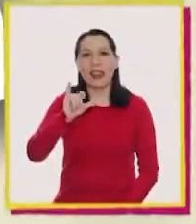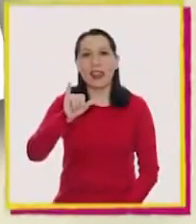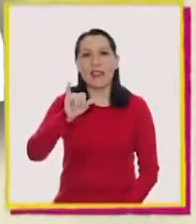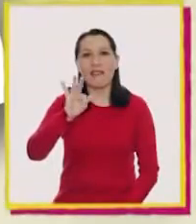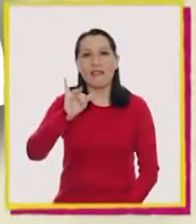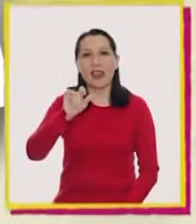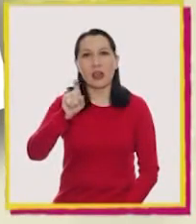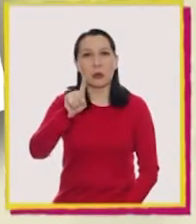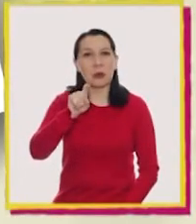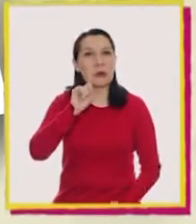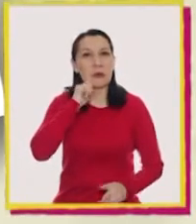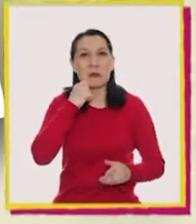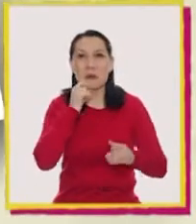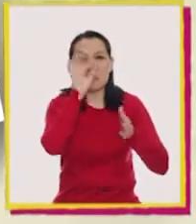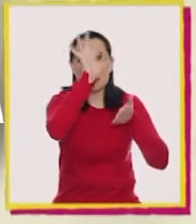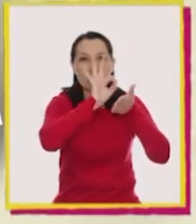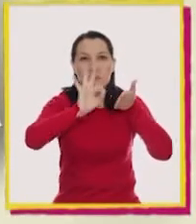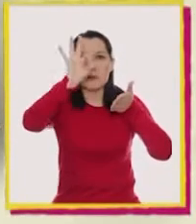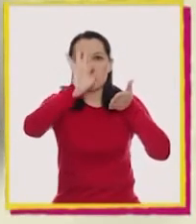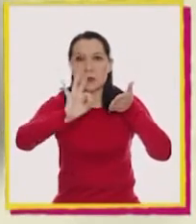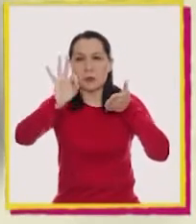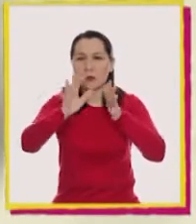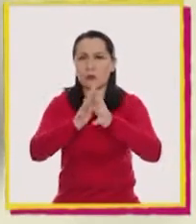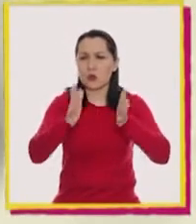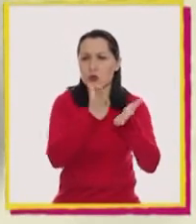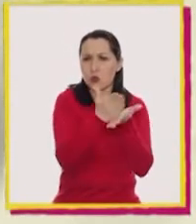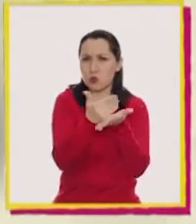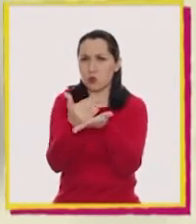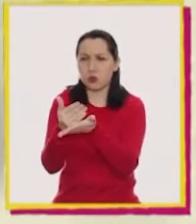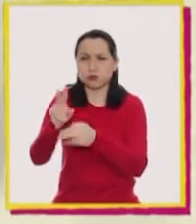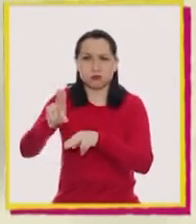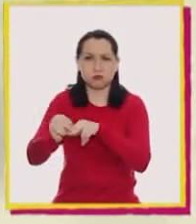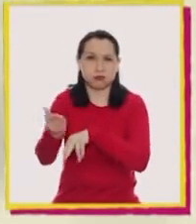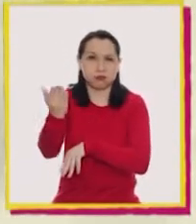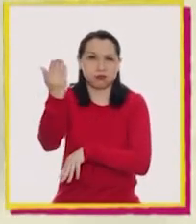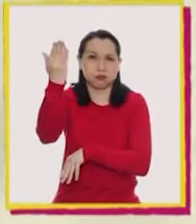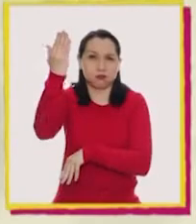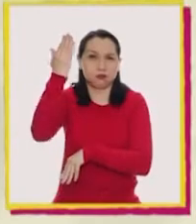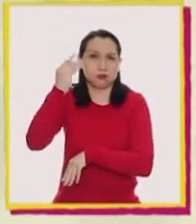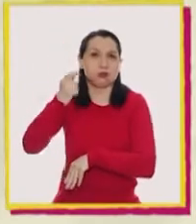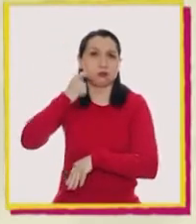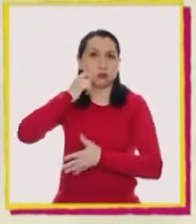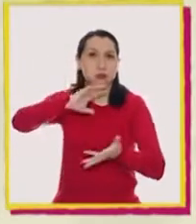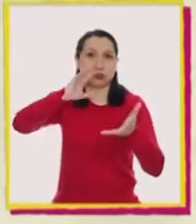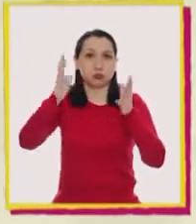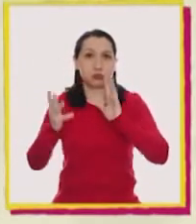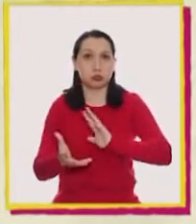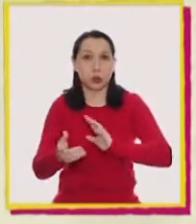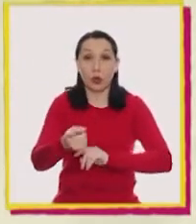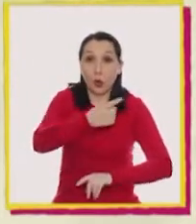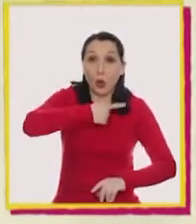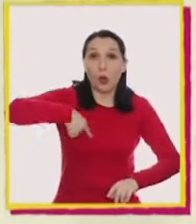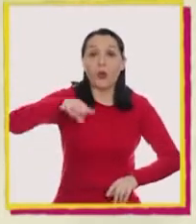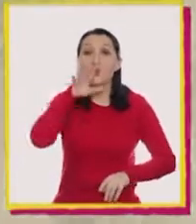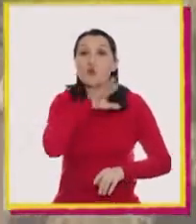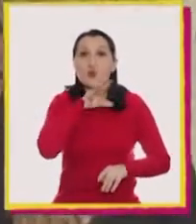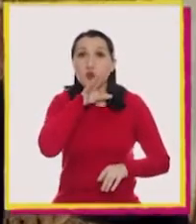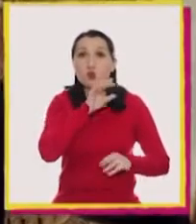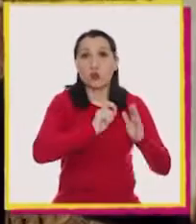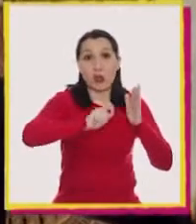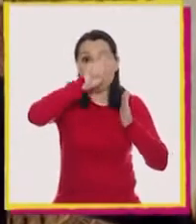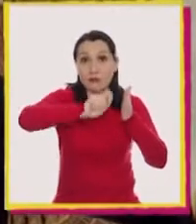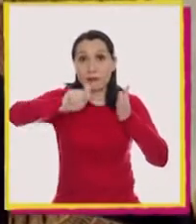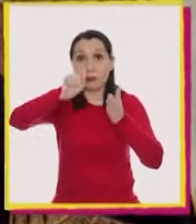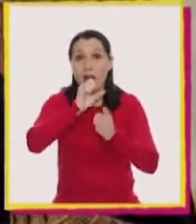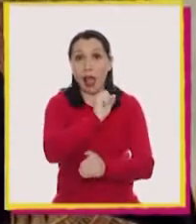jeroglíficos. Fue uno de los sistemas más organizados y antiguos de la humanidad. Nosotros